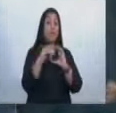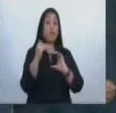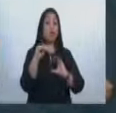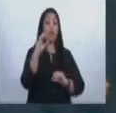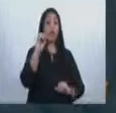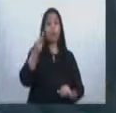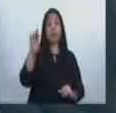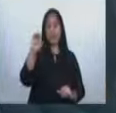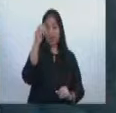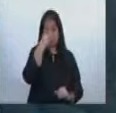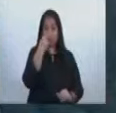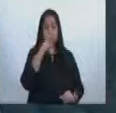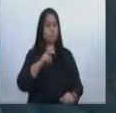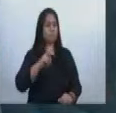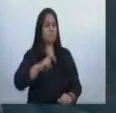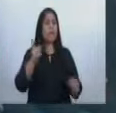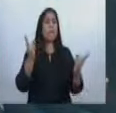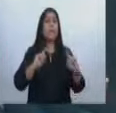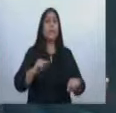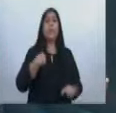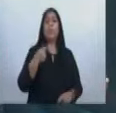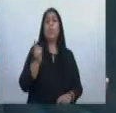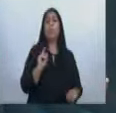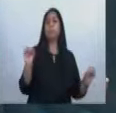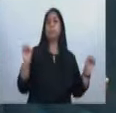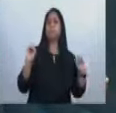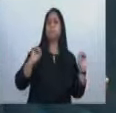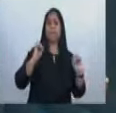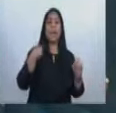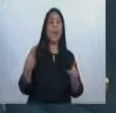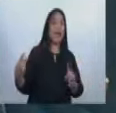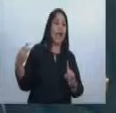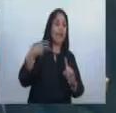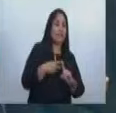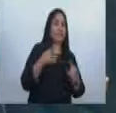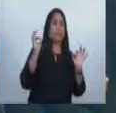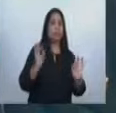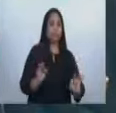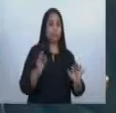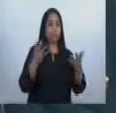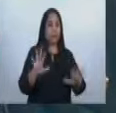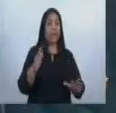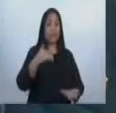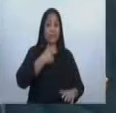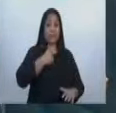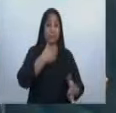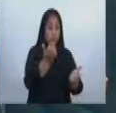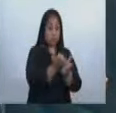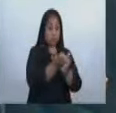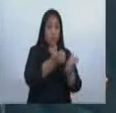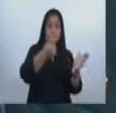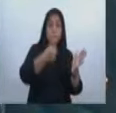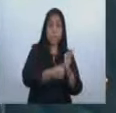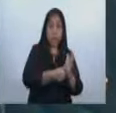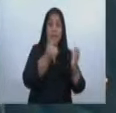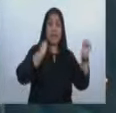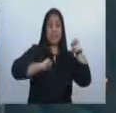necesitamos pero no va a pasar nada hasta que no tengamos una escuela municipal de arte